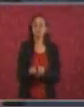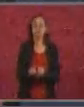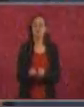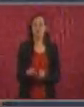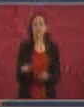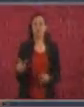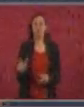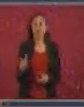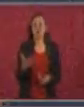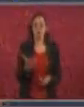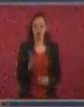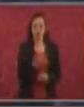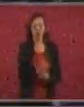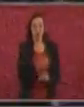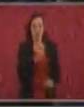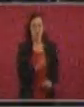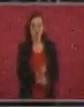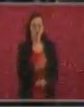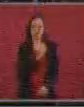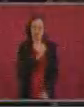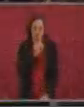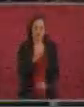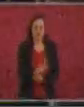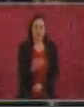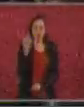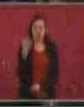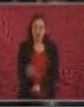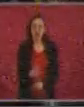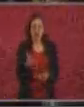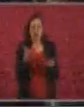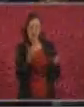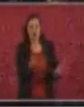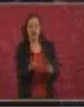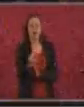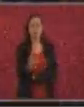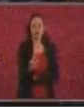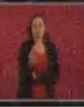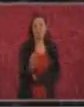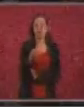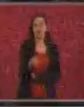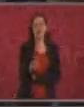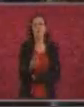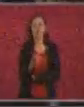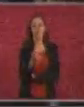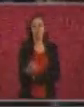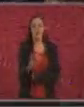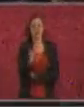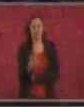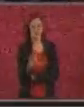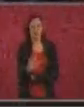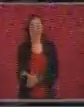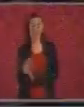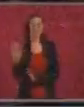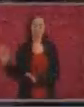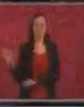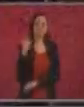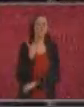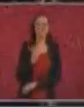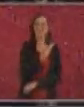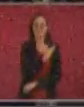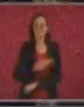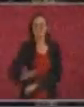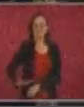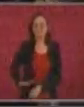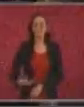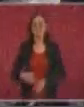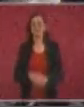va a tener problemas, y si lo sigue diciendo, pues desde luego que podría tener problemas. No, yo veo